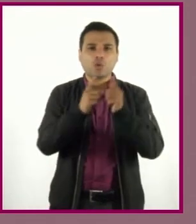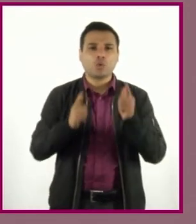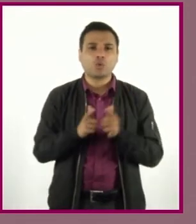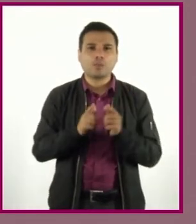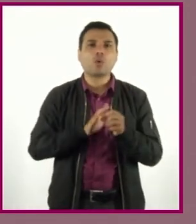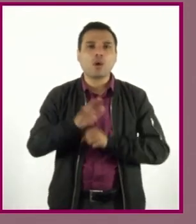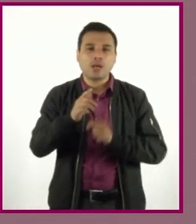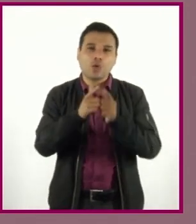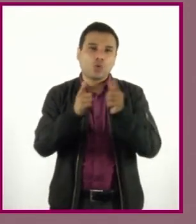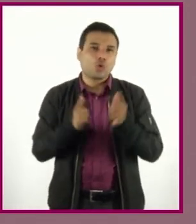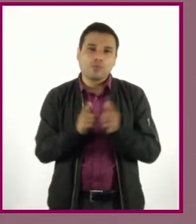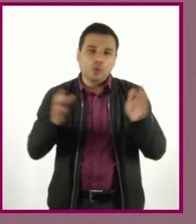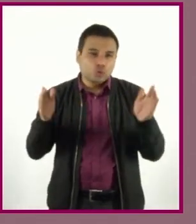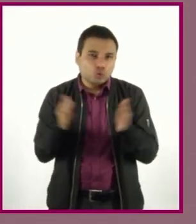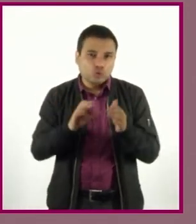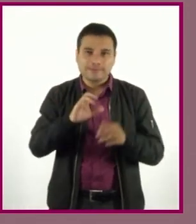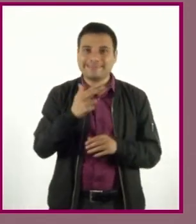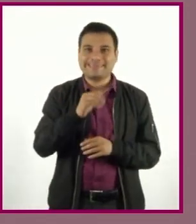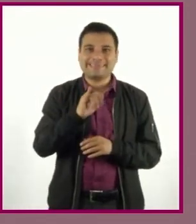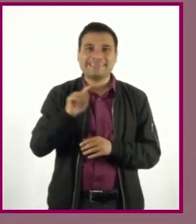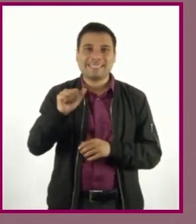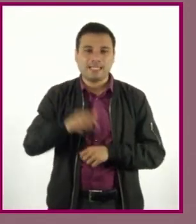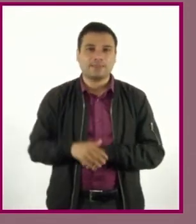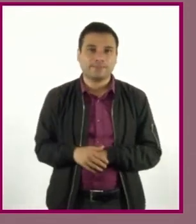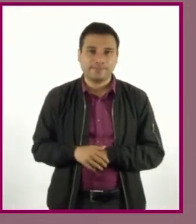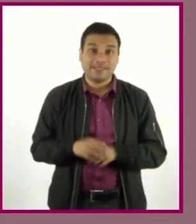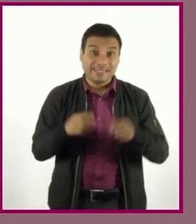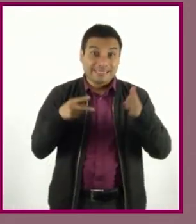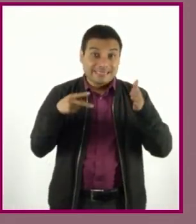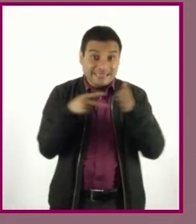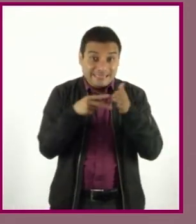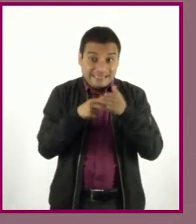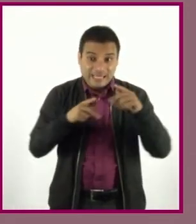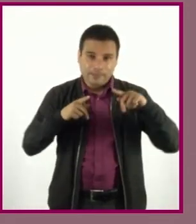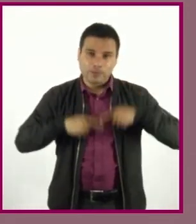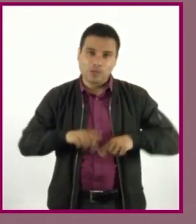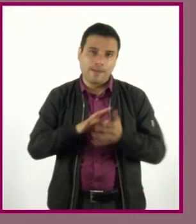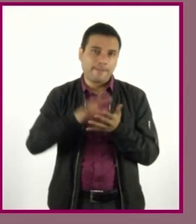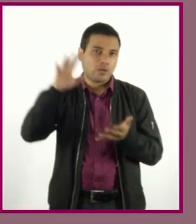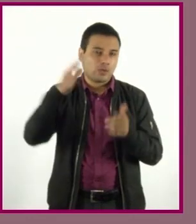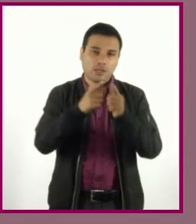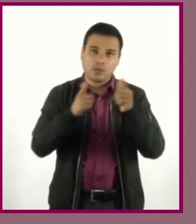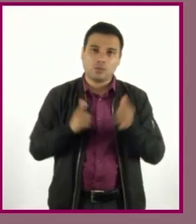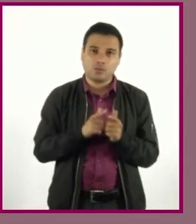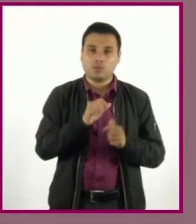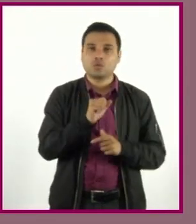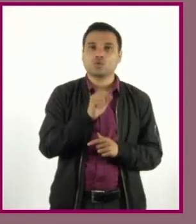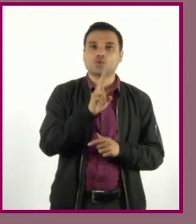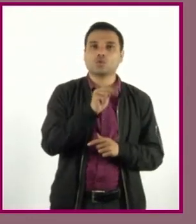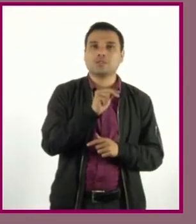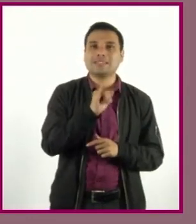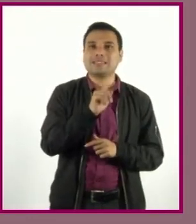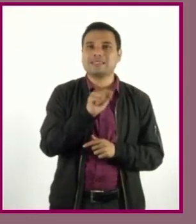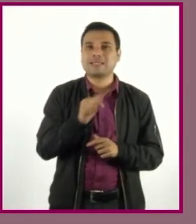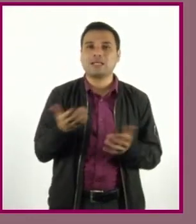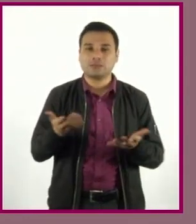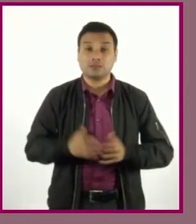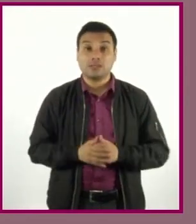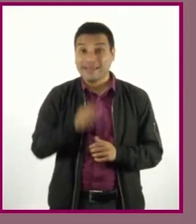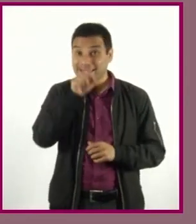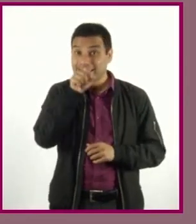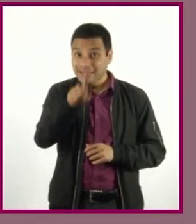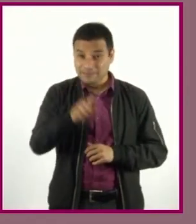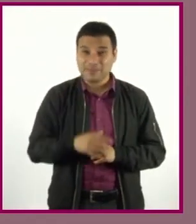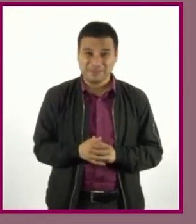minoría alauita chiita, mientras que Siria es un país de mayoría sunita. También se involucraron en